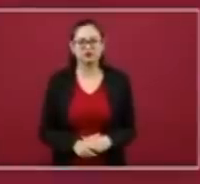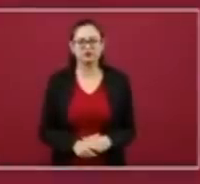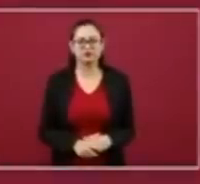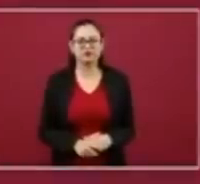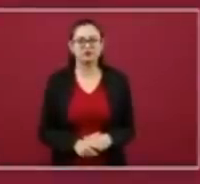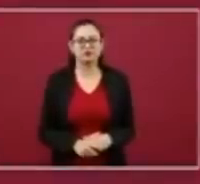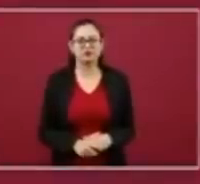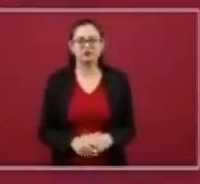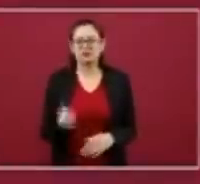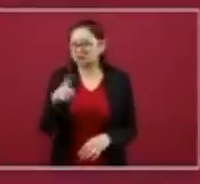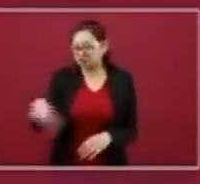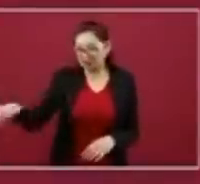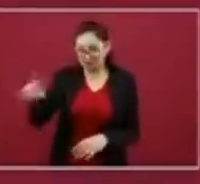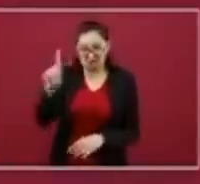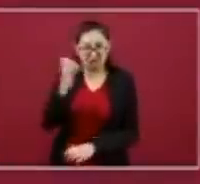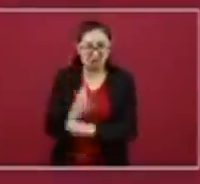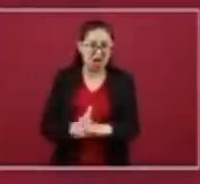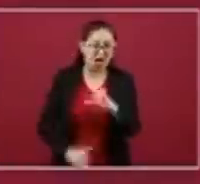objetos,